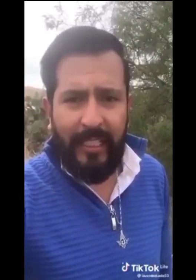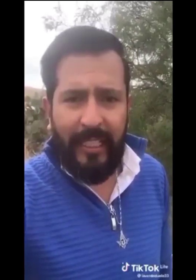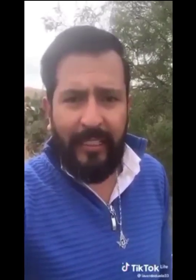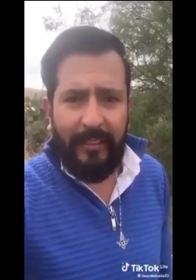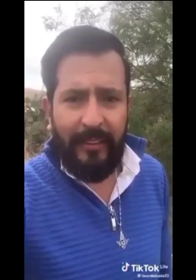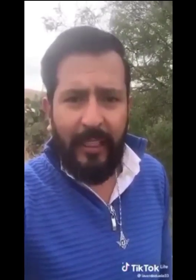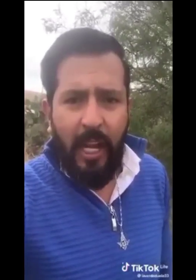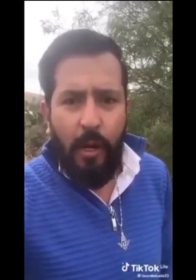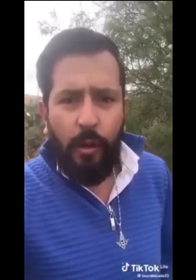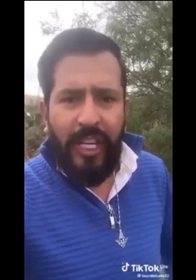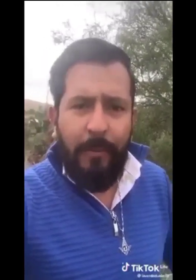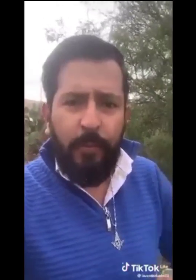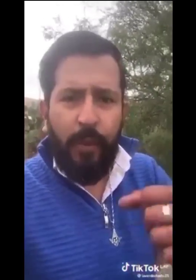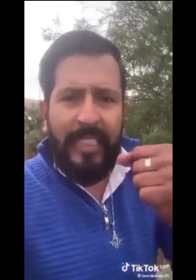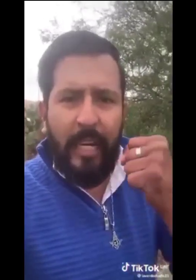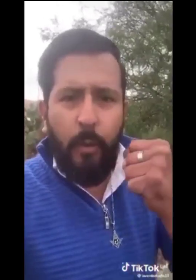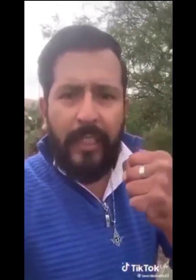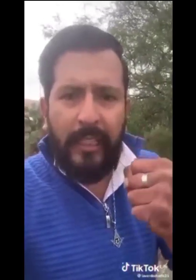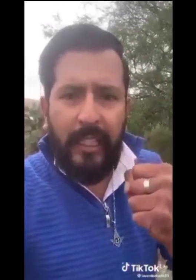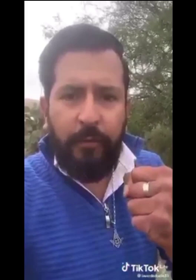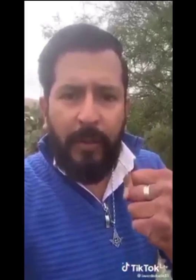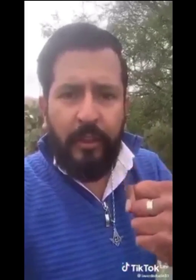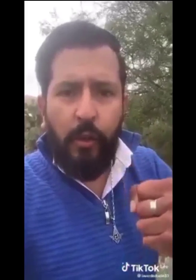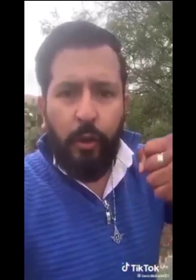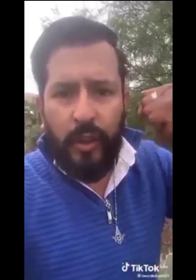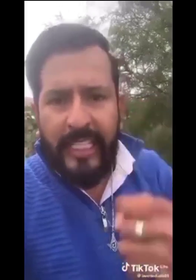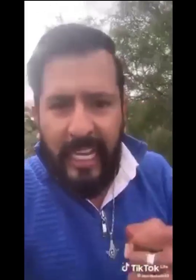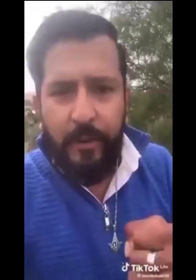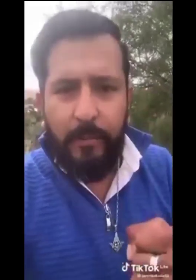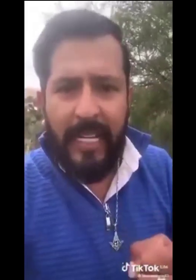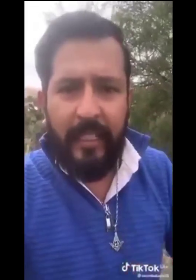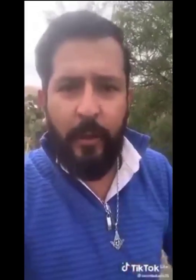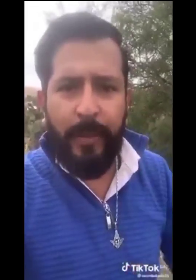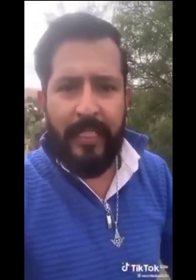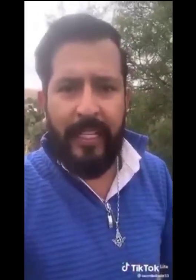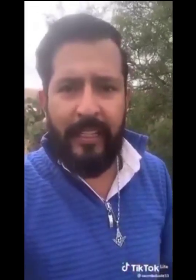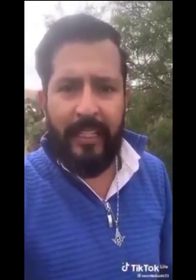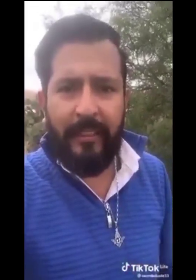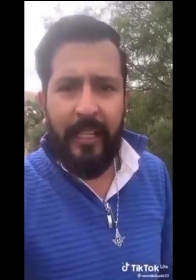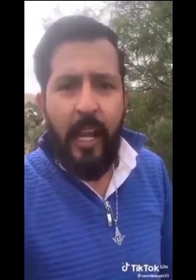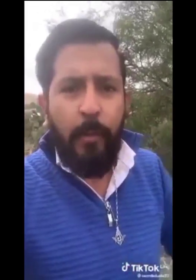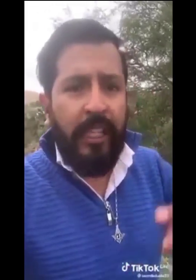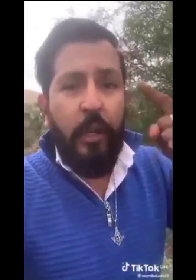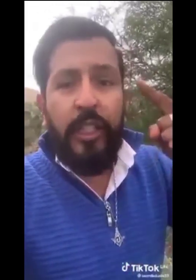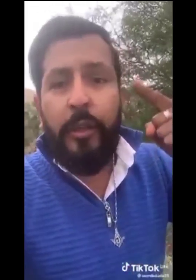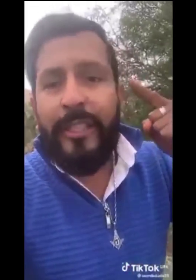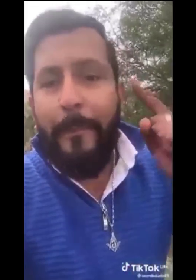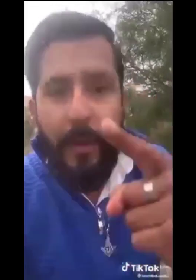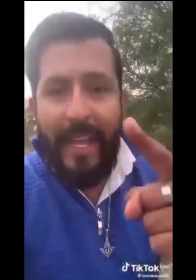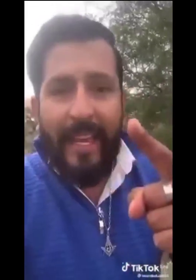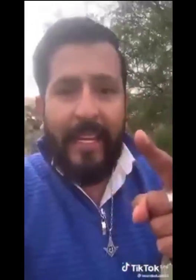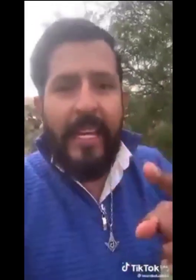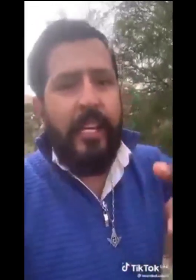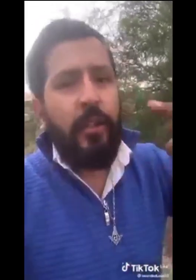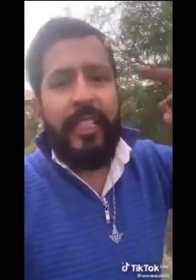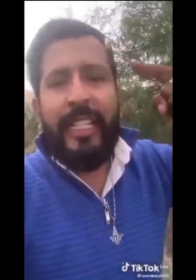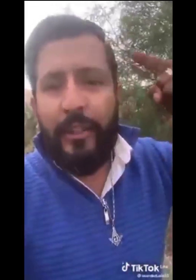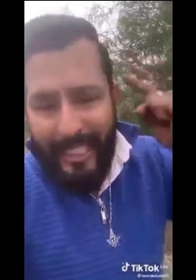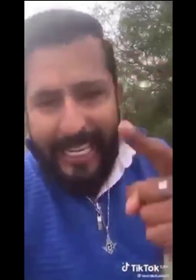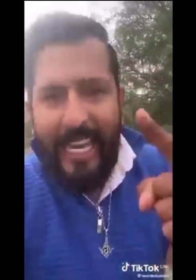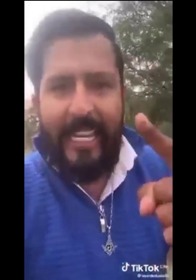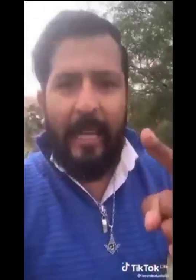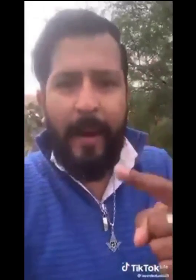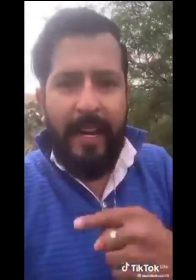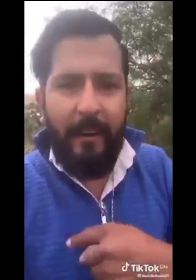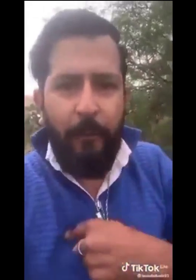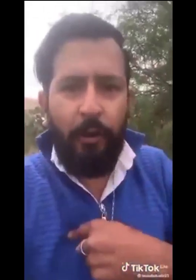lo necesita. Luchemos por esta cuarta transformación otros 6 años más, señor presidente. Porque yo sé que usted puede, y yo sé que